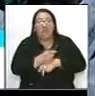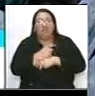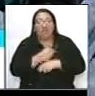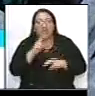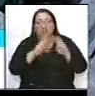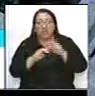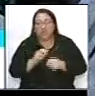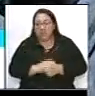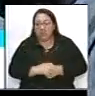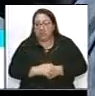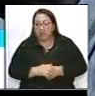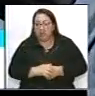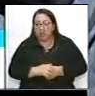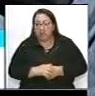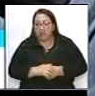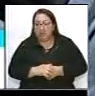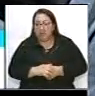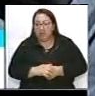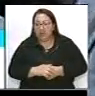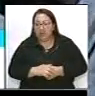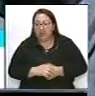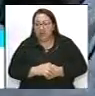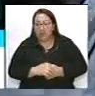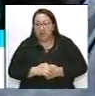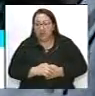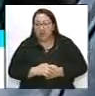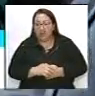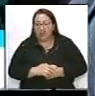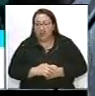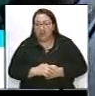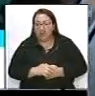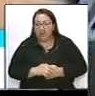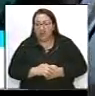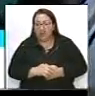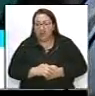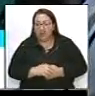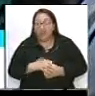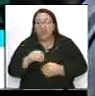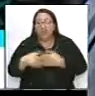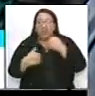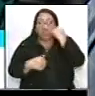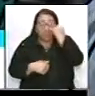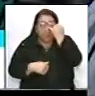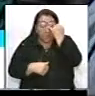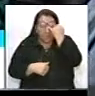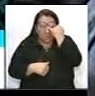Quiero, inclusive, saltarme procesos. Y sí hemos saltado procesos, porque